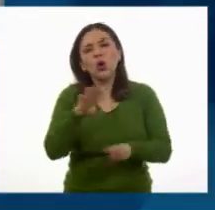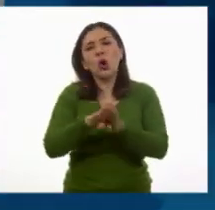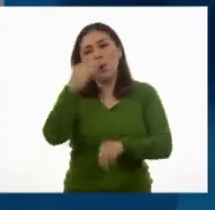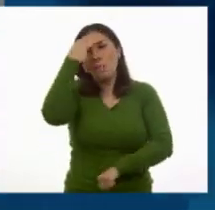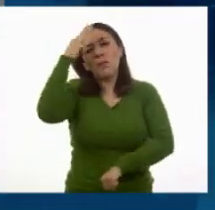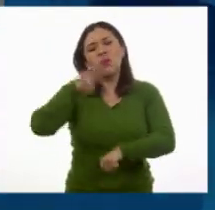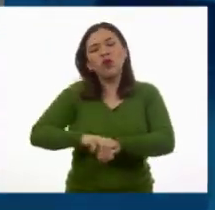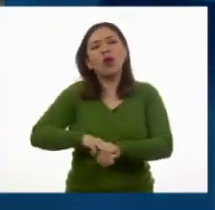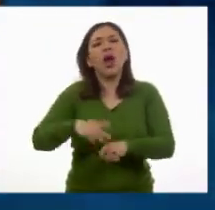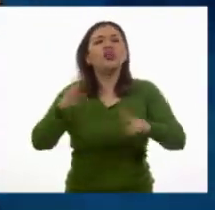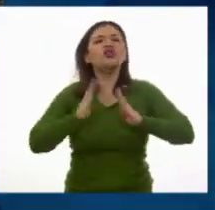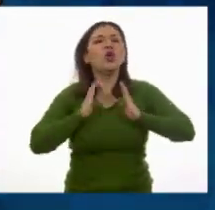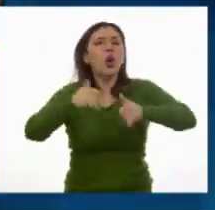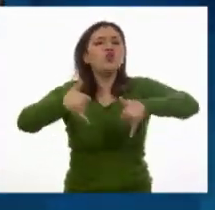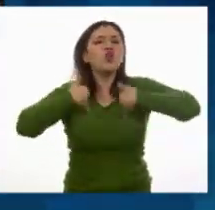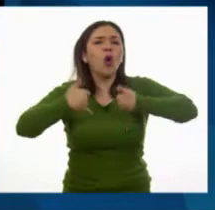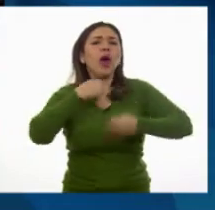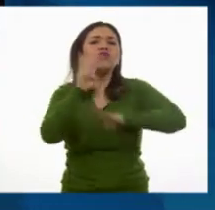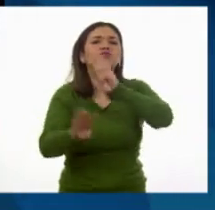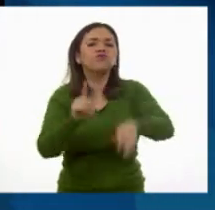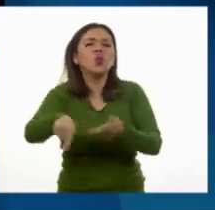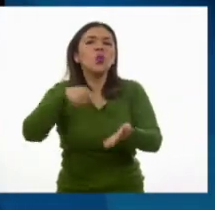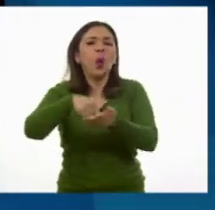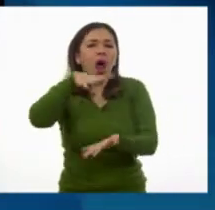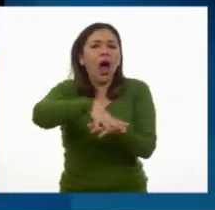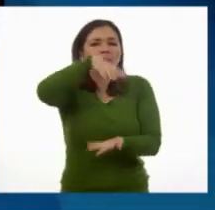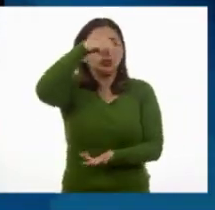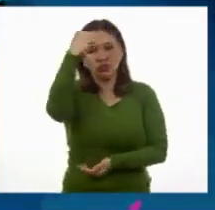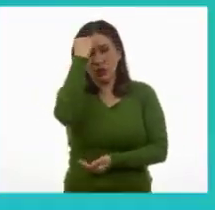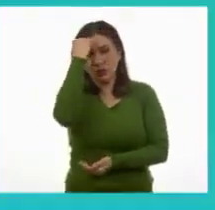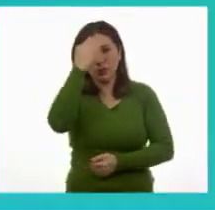los cadetes que murieron en el castillo de Chapultepec.